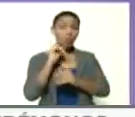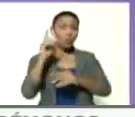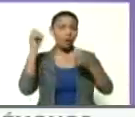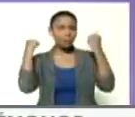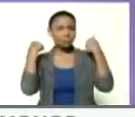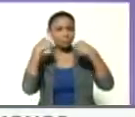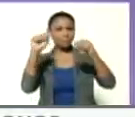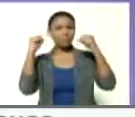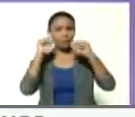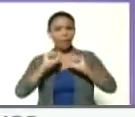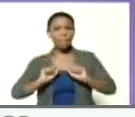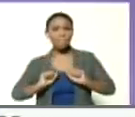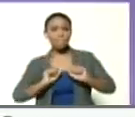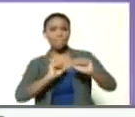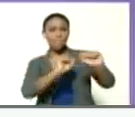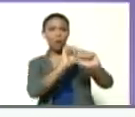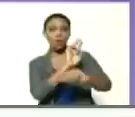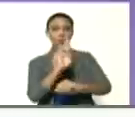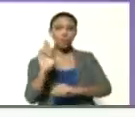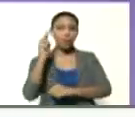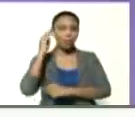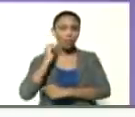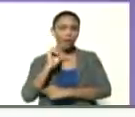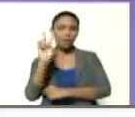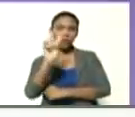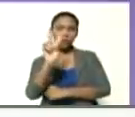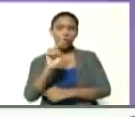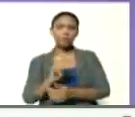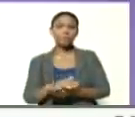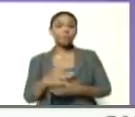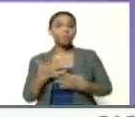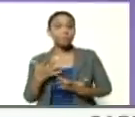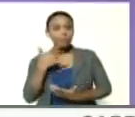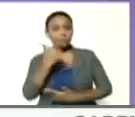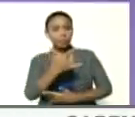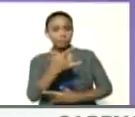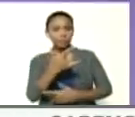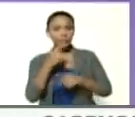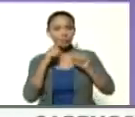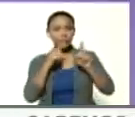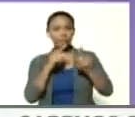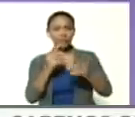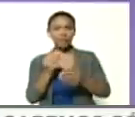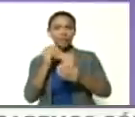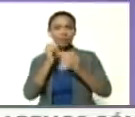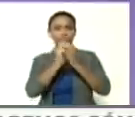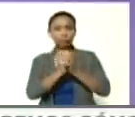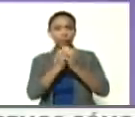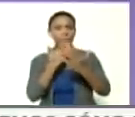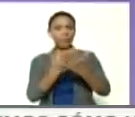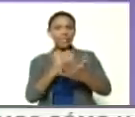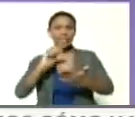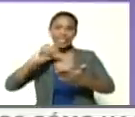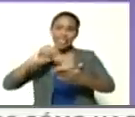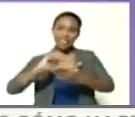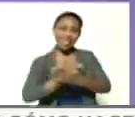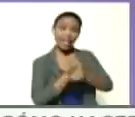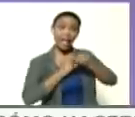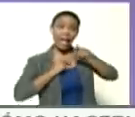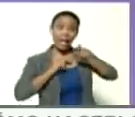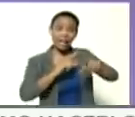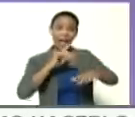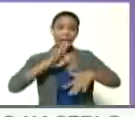práctica que rechaza la República Bolivariana de Venezuela y que han dicho justamente abogan porque se erradiquen estos